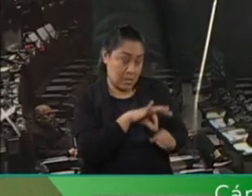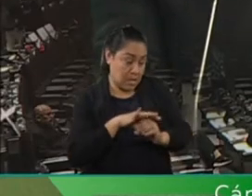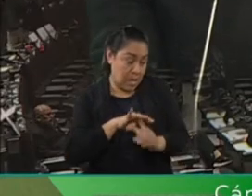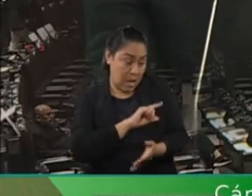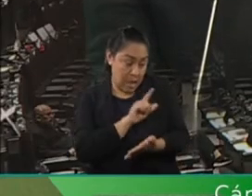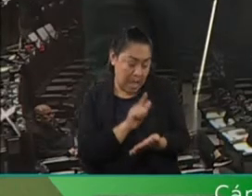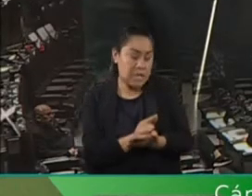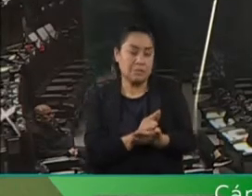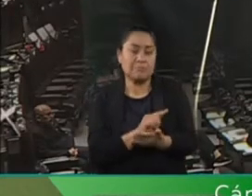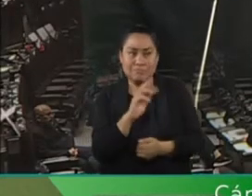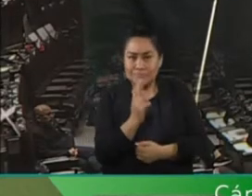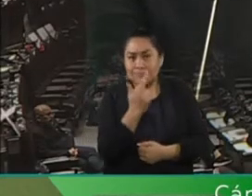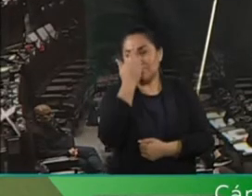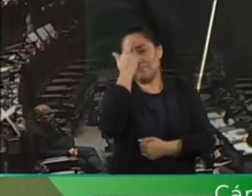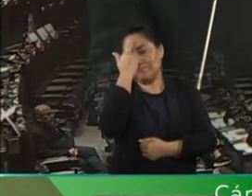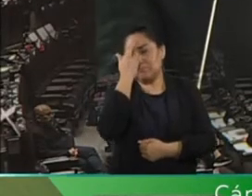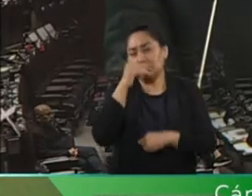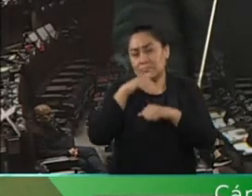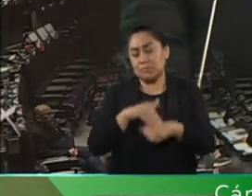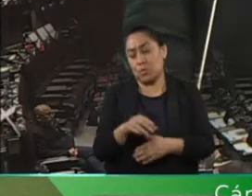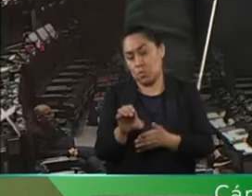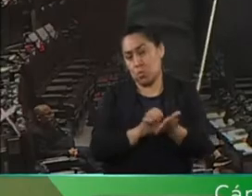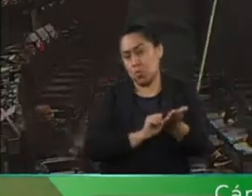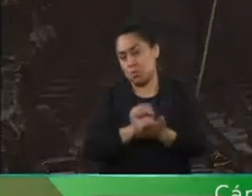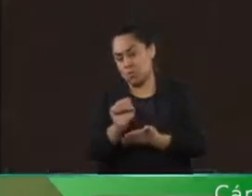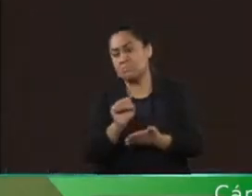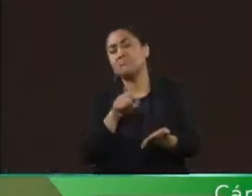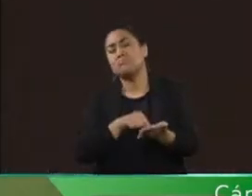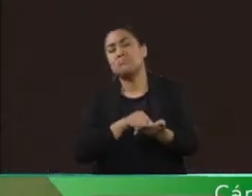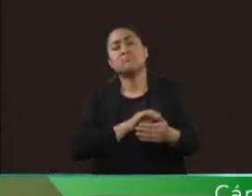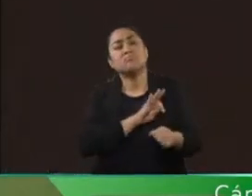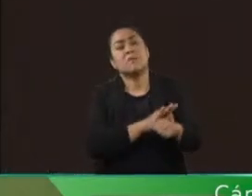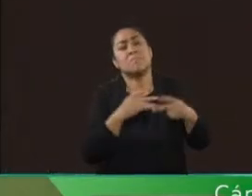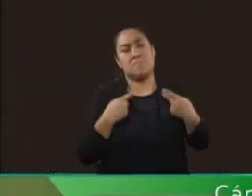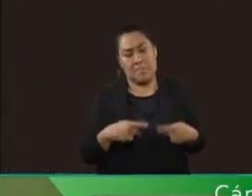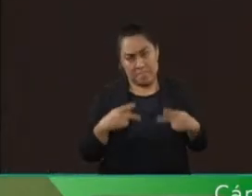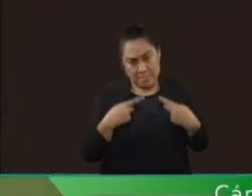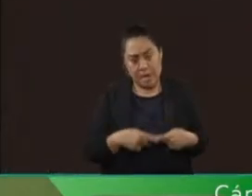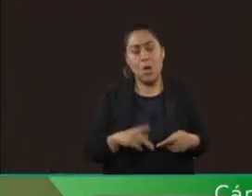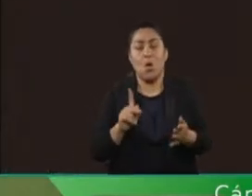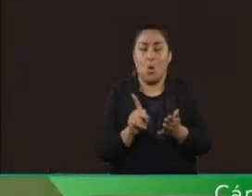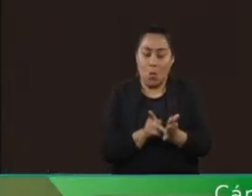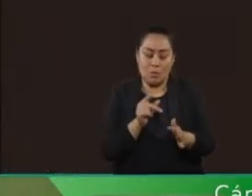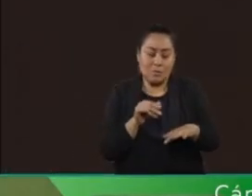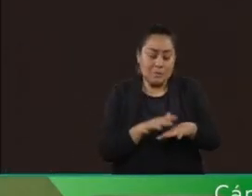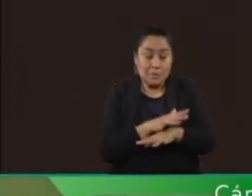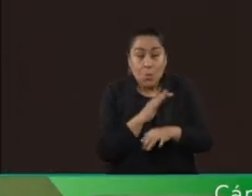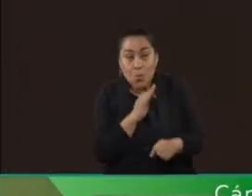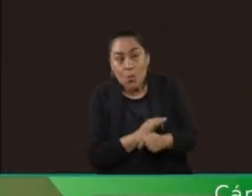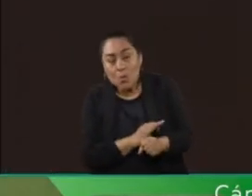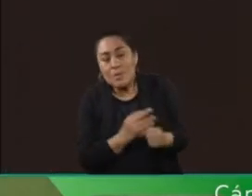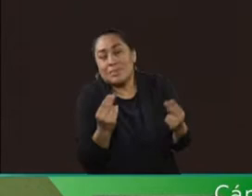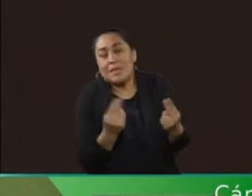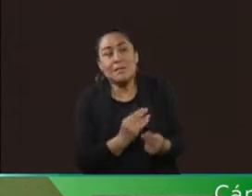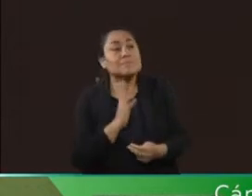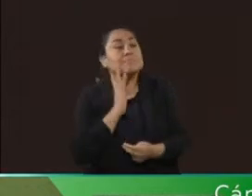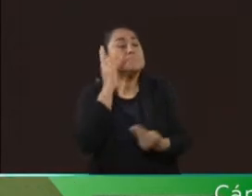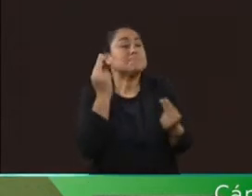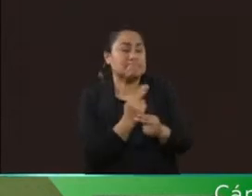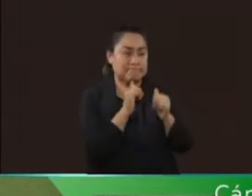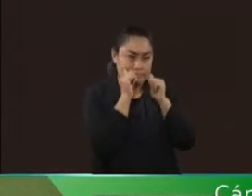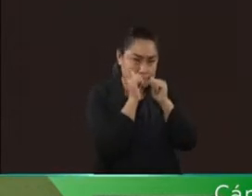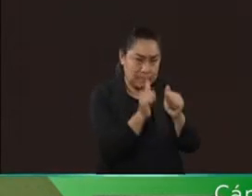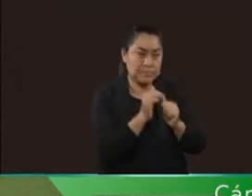nuestra tradición de constitucionalismo social, la renovamos para atender las necesidades de hoy y del futuro.